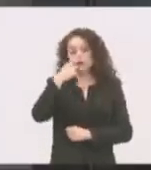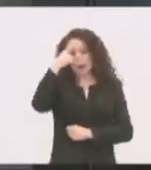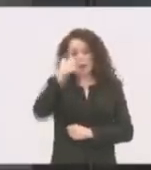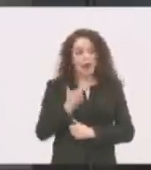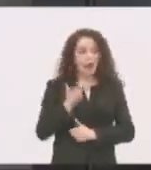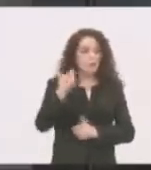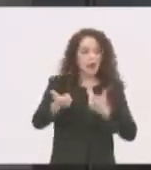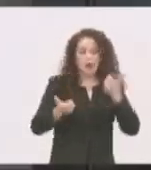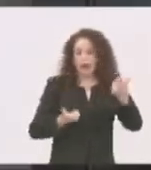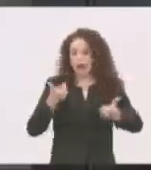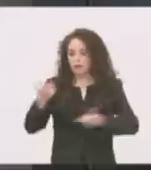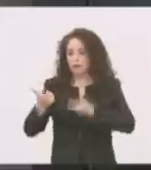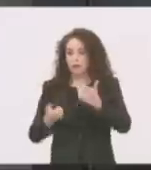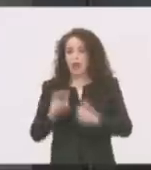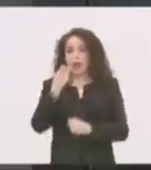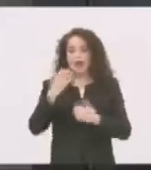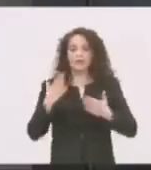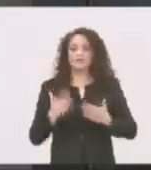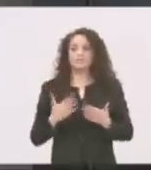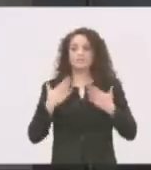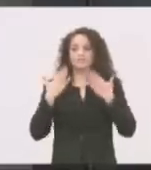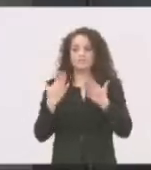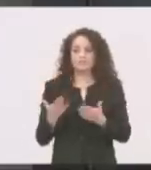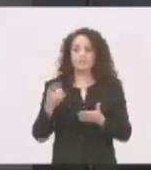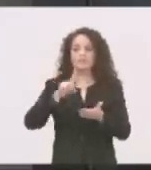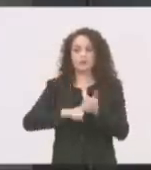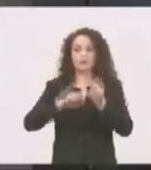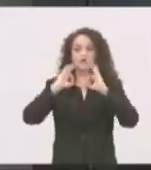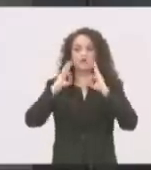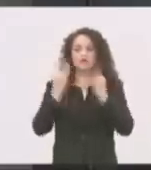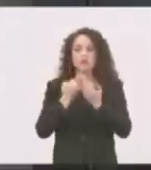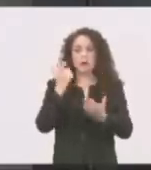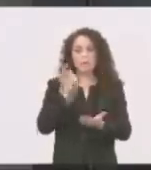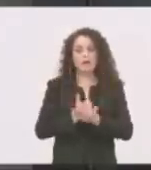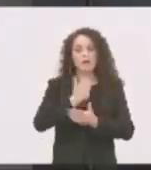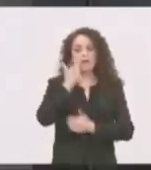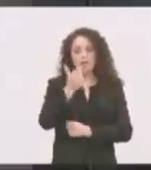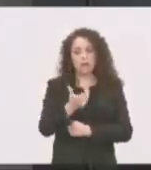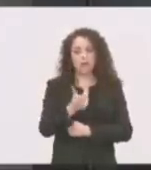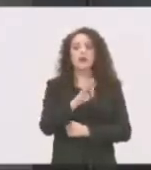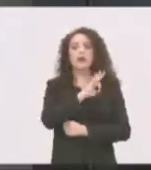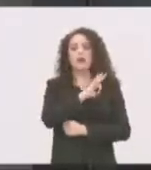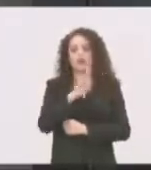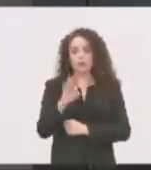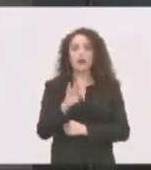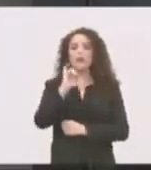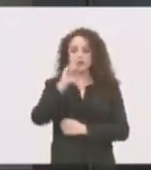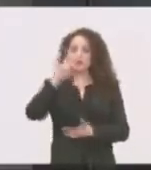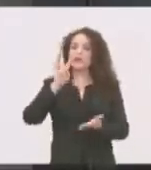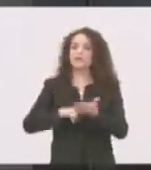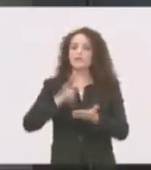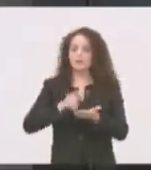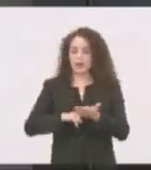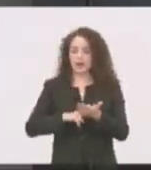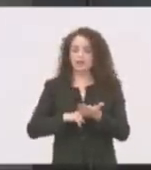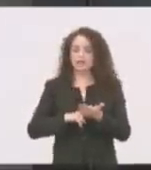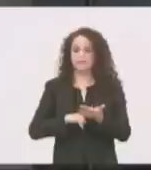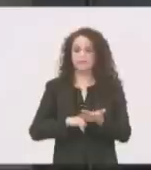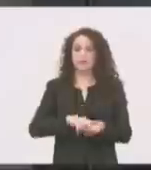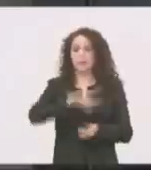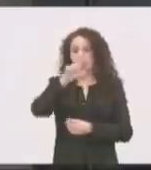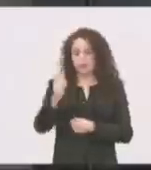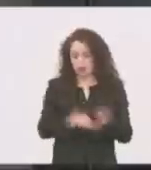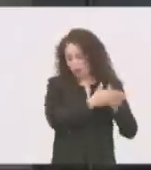la confianza en su amplia aceptación como medio de pago capaz de resguardar valor. Con el paso del